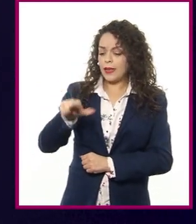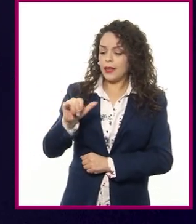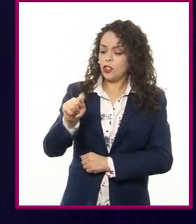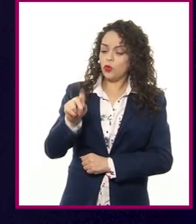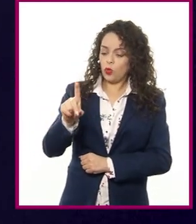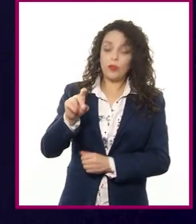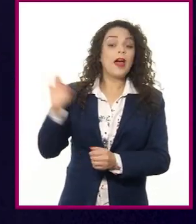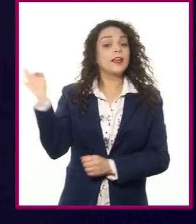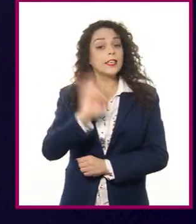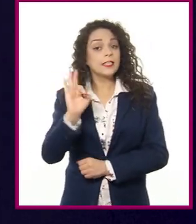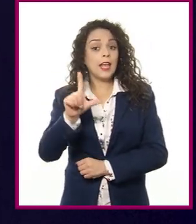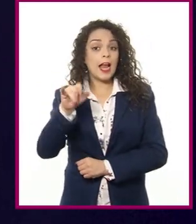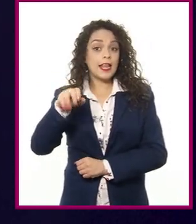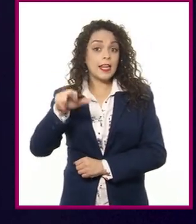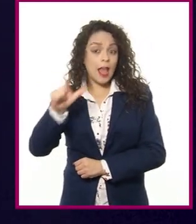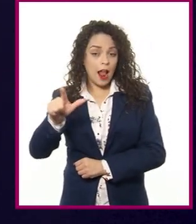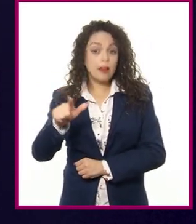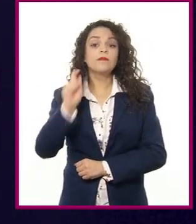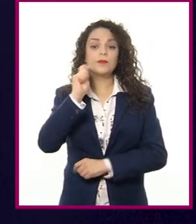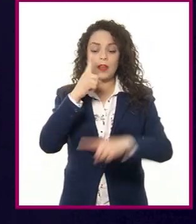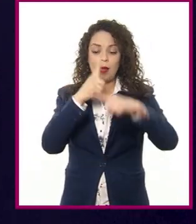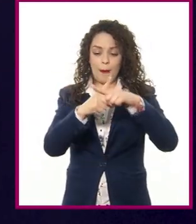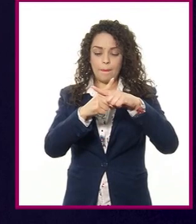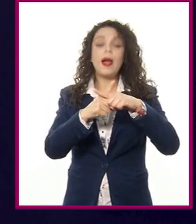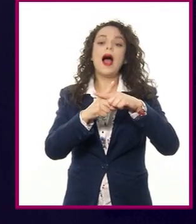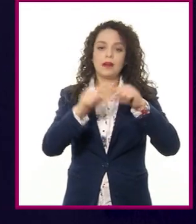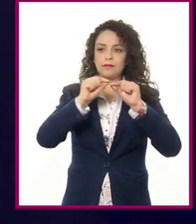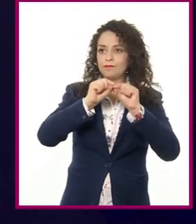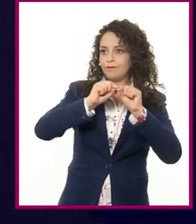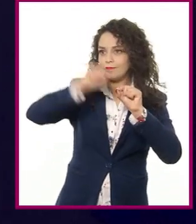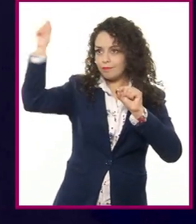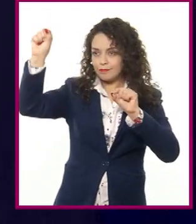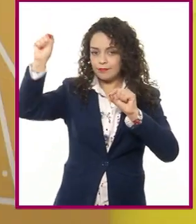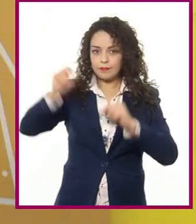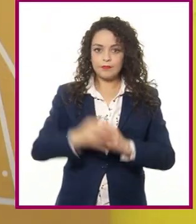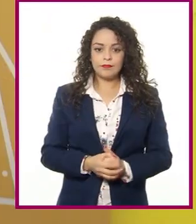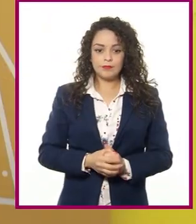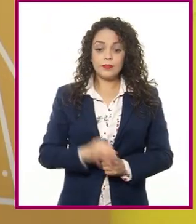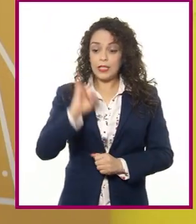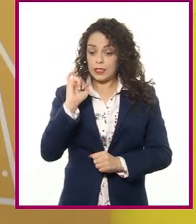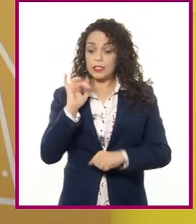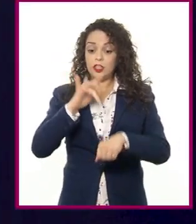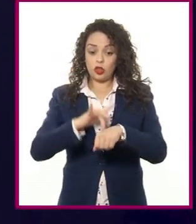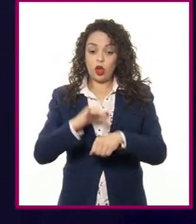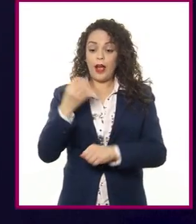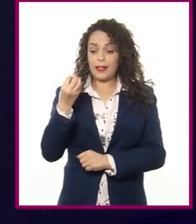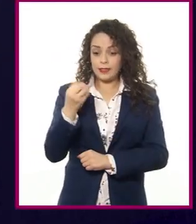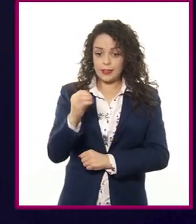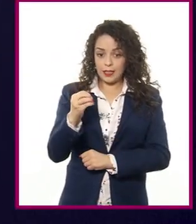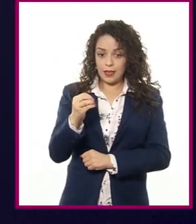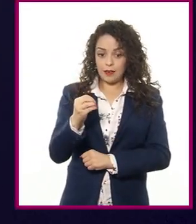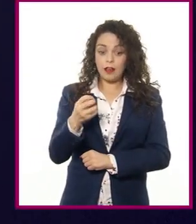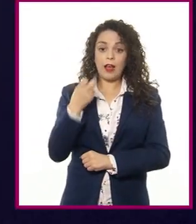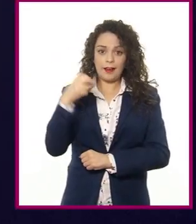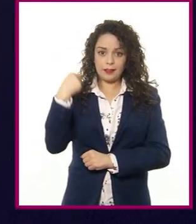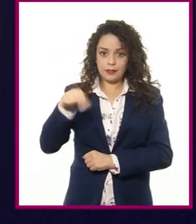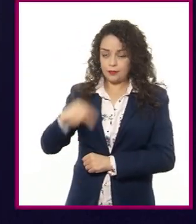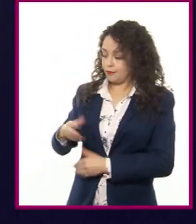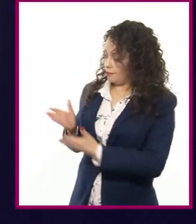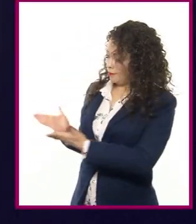su representación gráfica es una línea recta. Si pasa por el origen, es una relación de